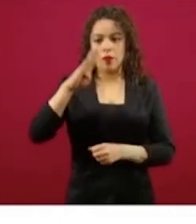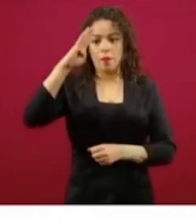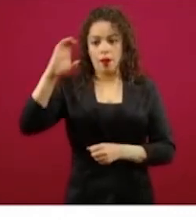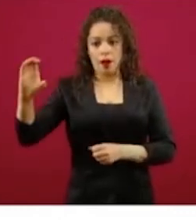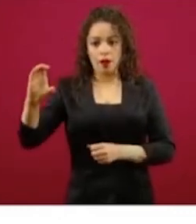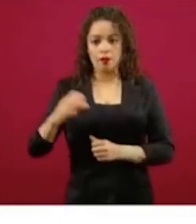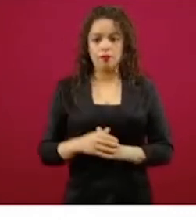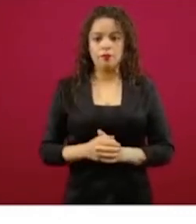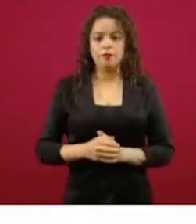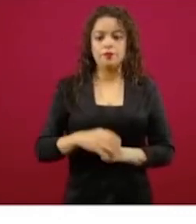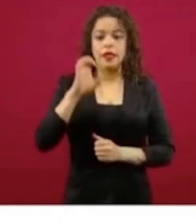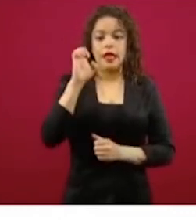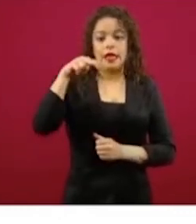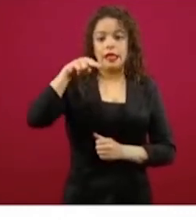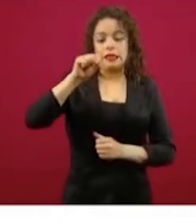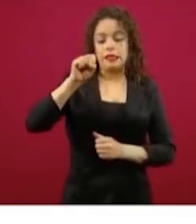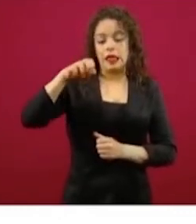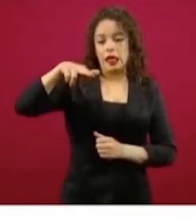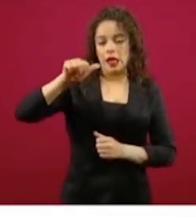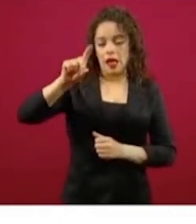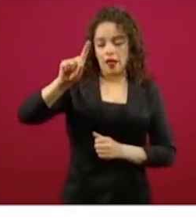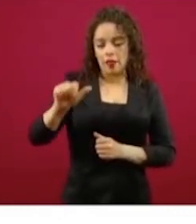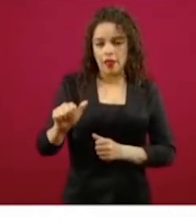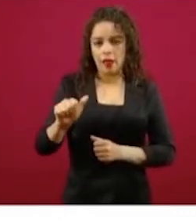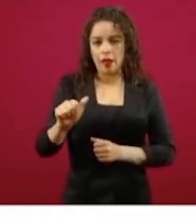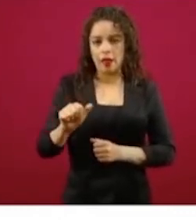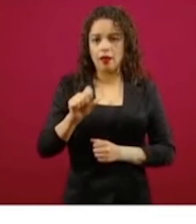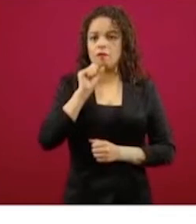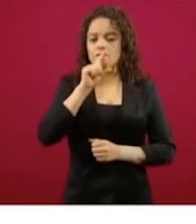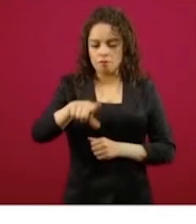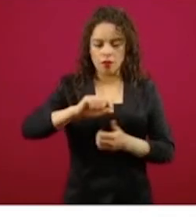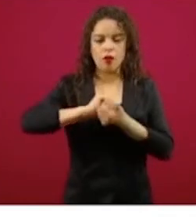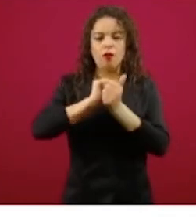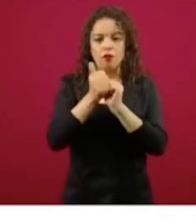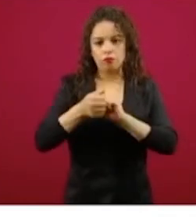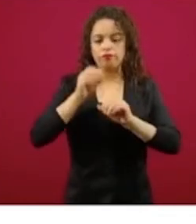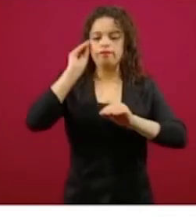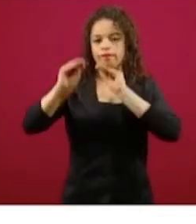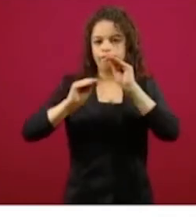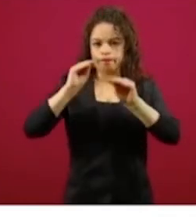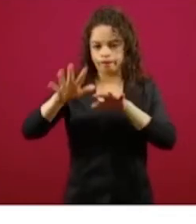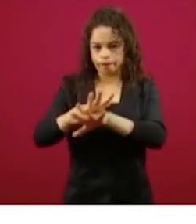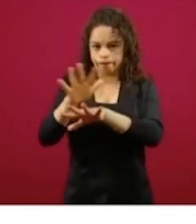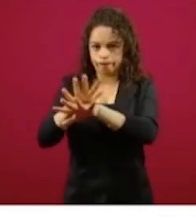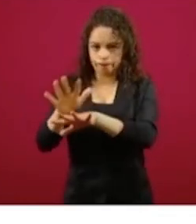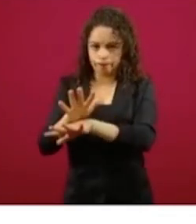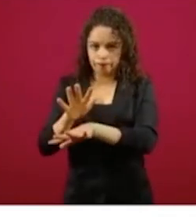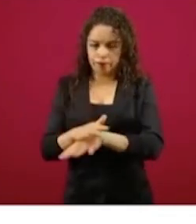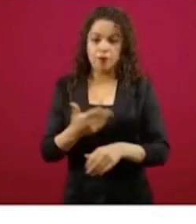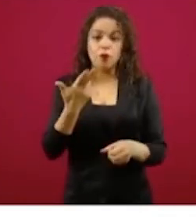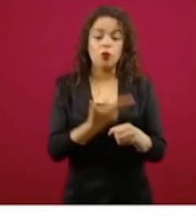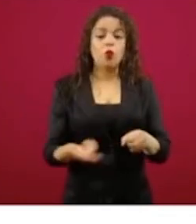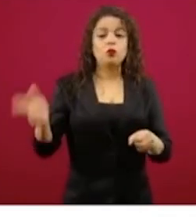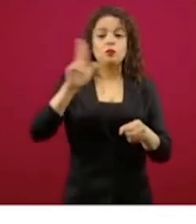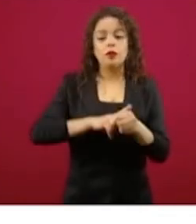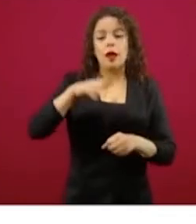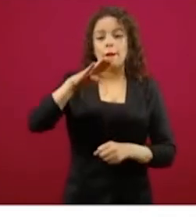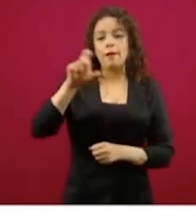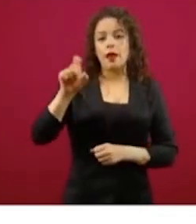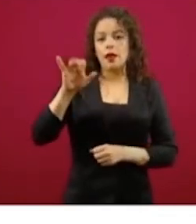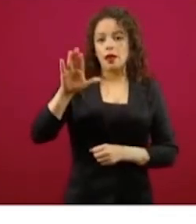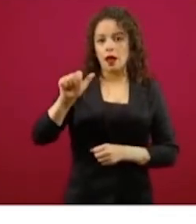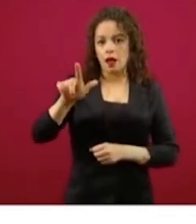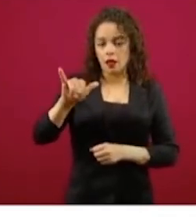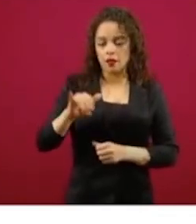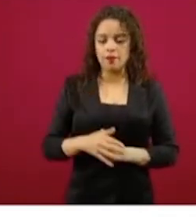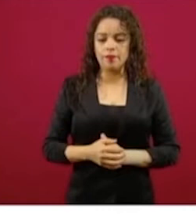ensenada también reconvertida un hospital en mexicalli y una de las